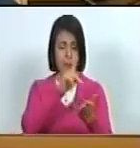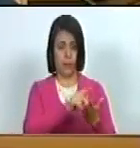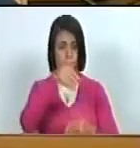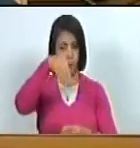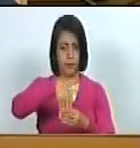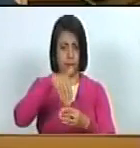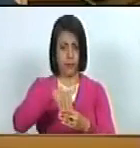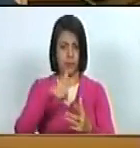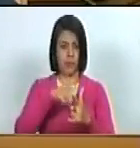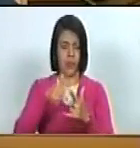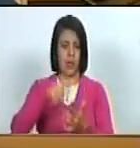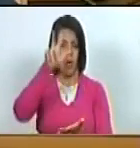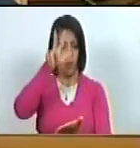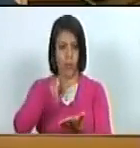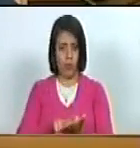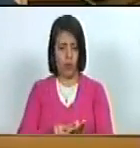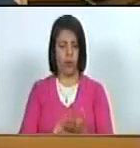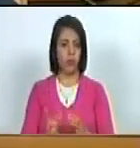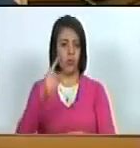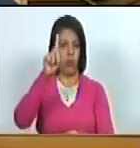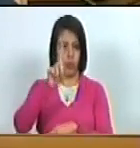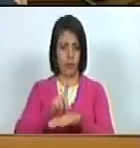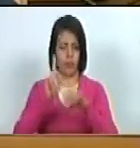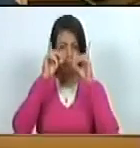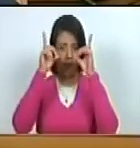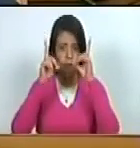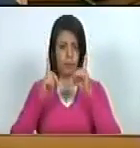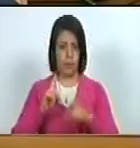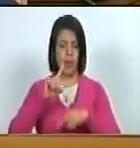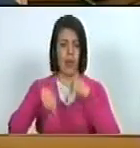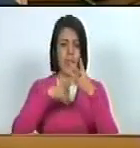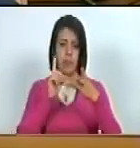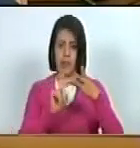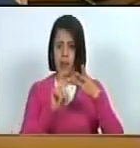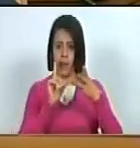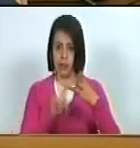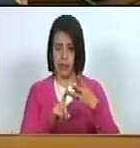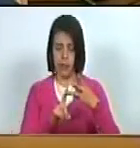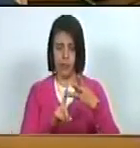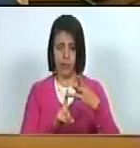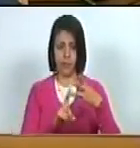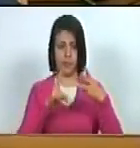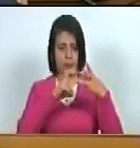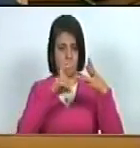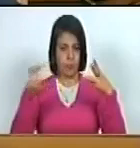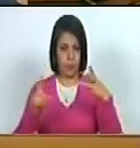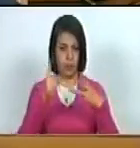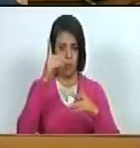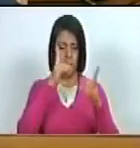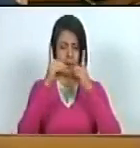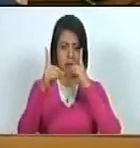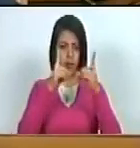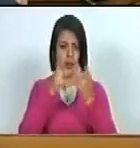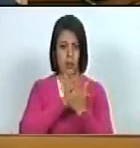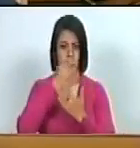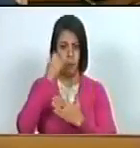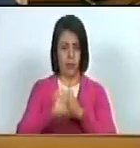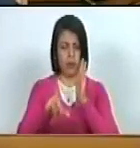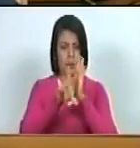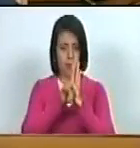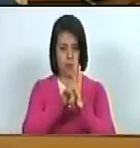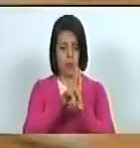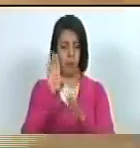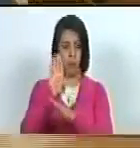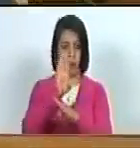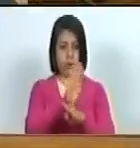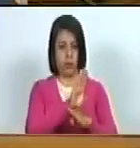sometido a votación resultó aprobado por unanimidad. Tercer punto del orden del día. Primera discusión del proyecto de ley para